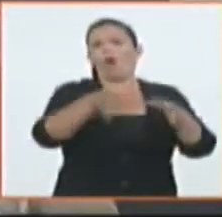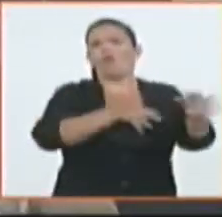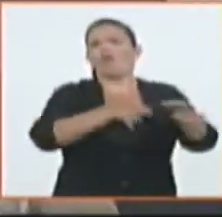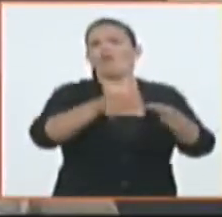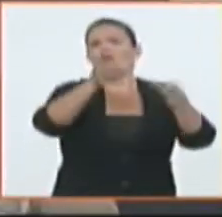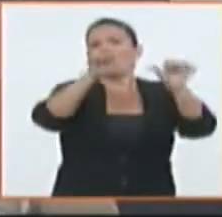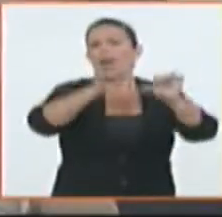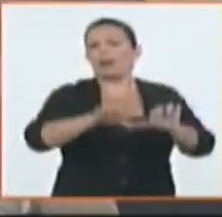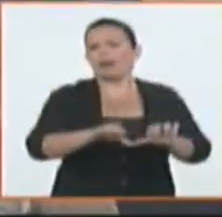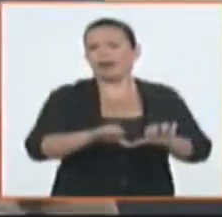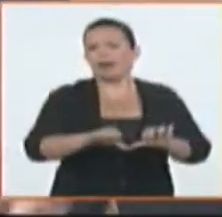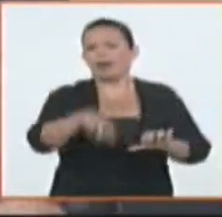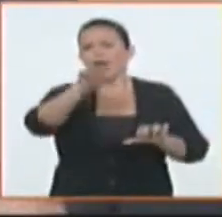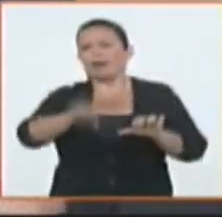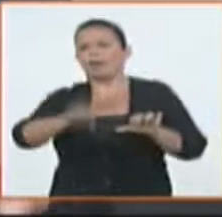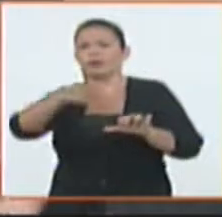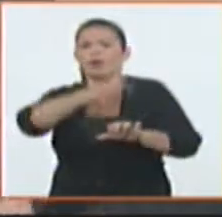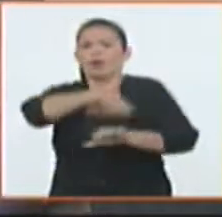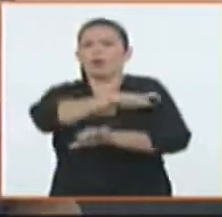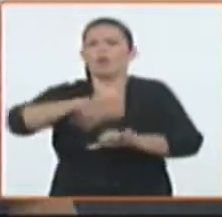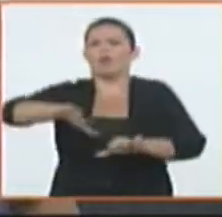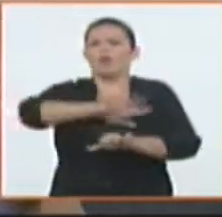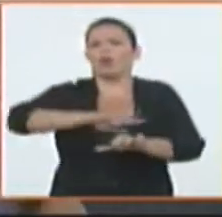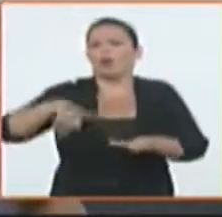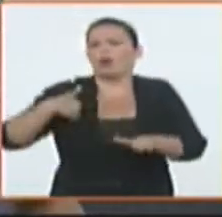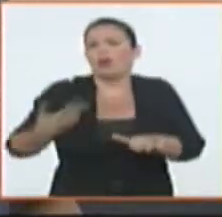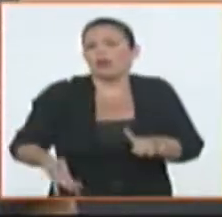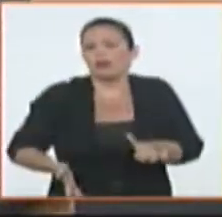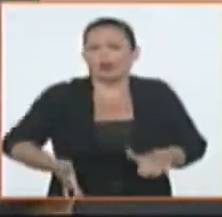ese funcionamiento institucional.